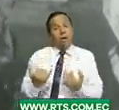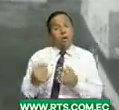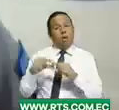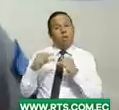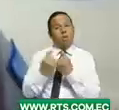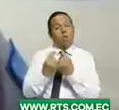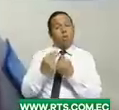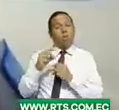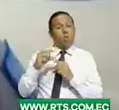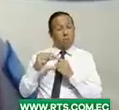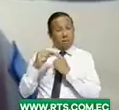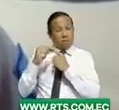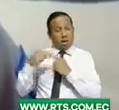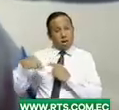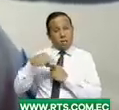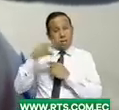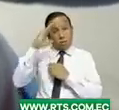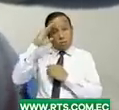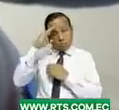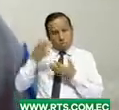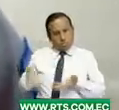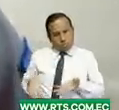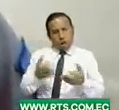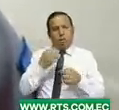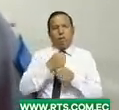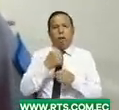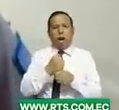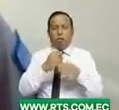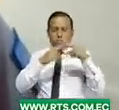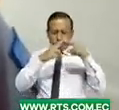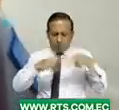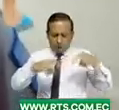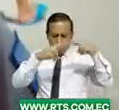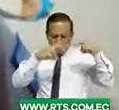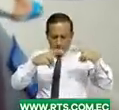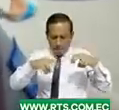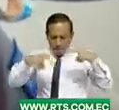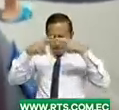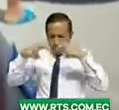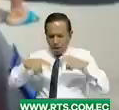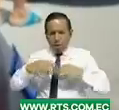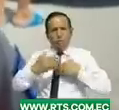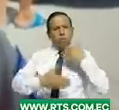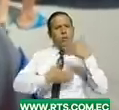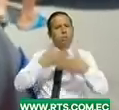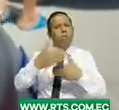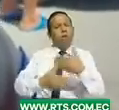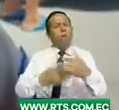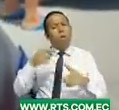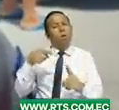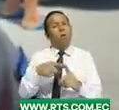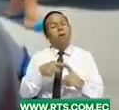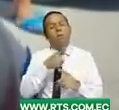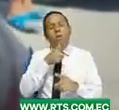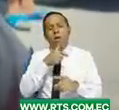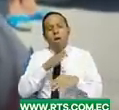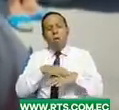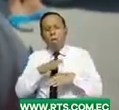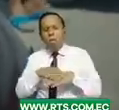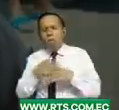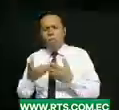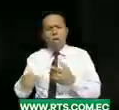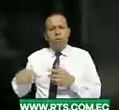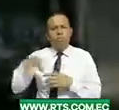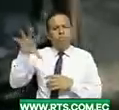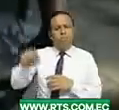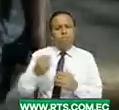trabajar a las unidades especializadas a fin de que se puedan realizar los trámites pertinentes para poder dar con la localización y captura de los mismos. Lamentablemente,